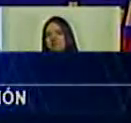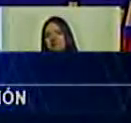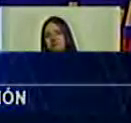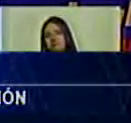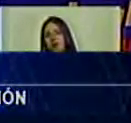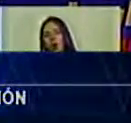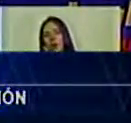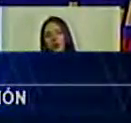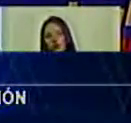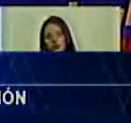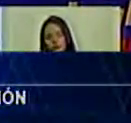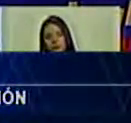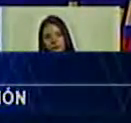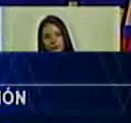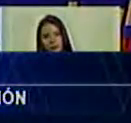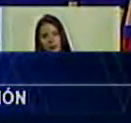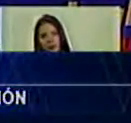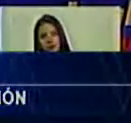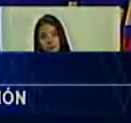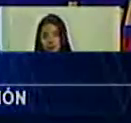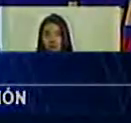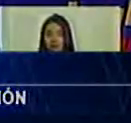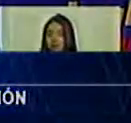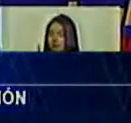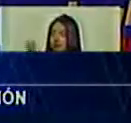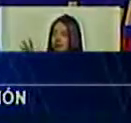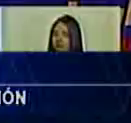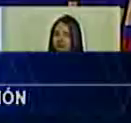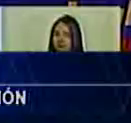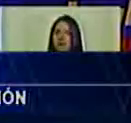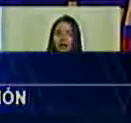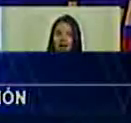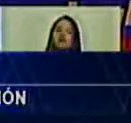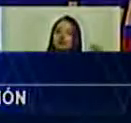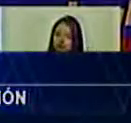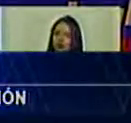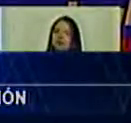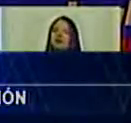MUD. Primera conclusión, participaron.